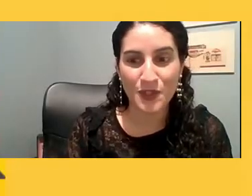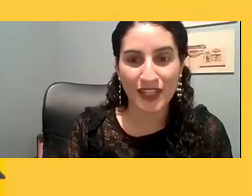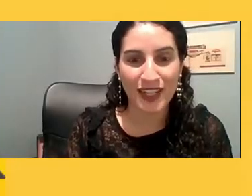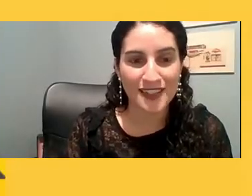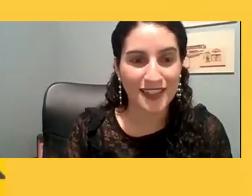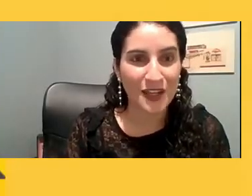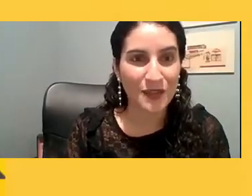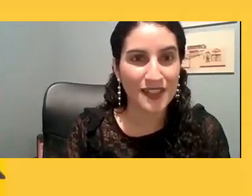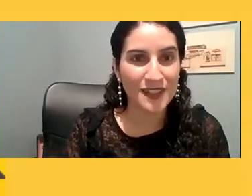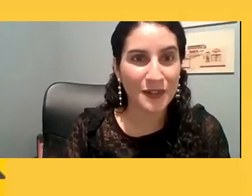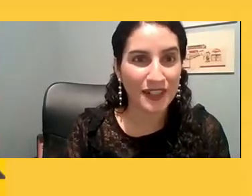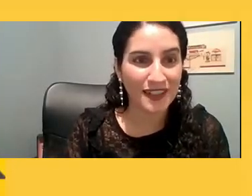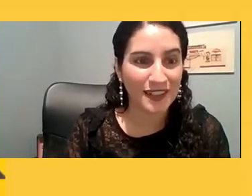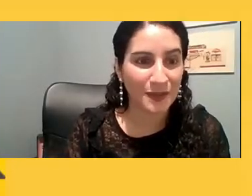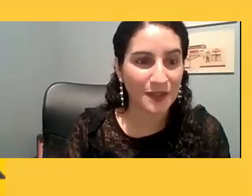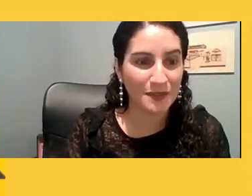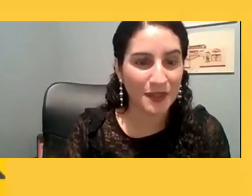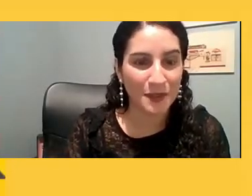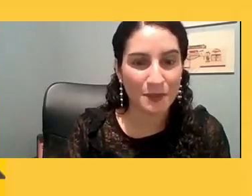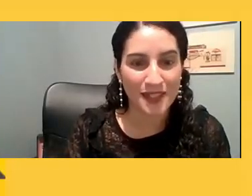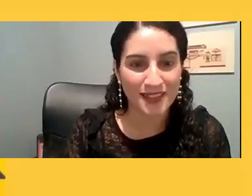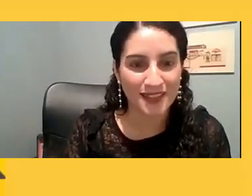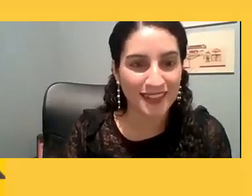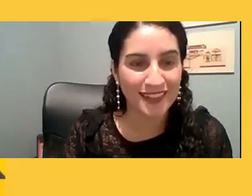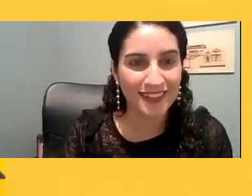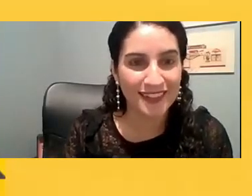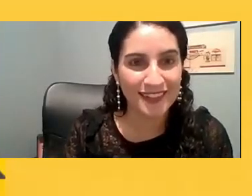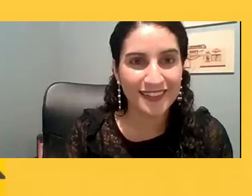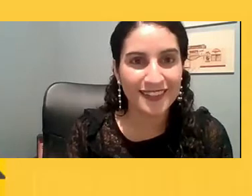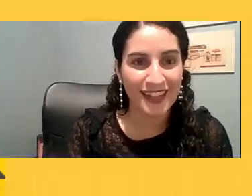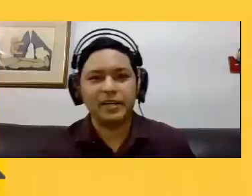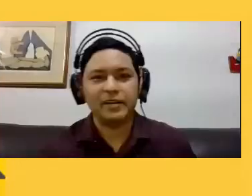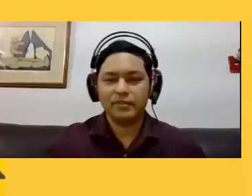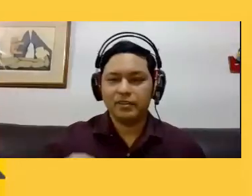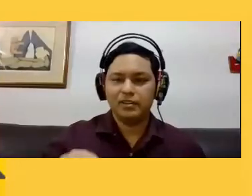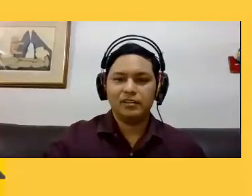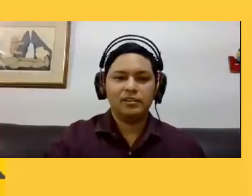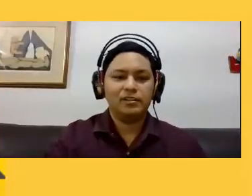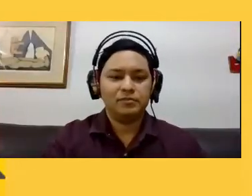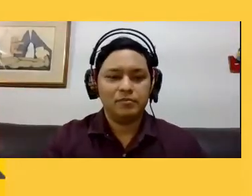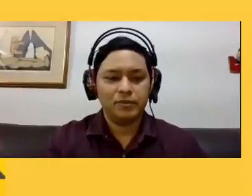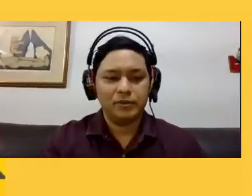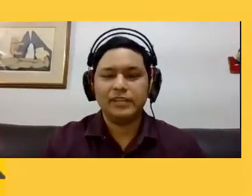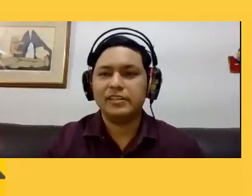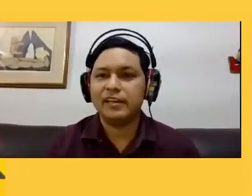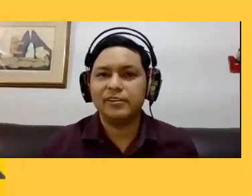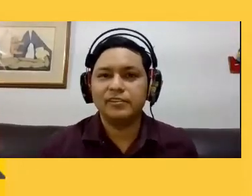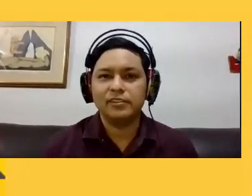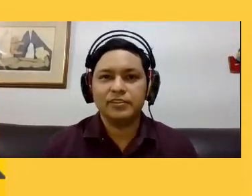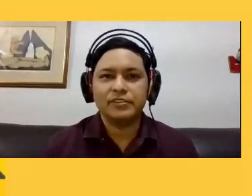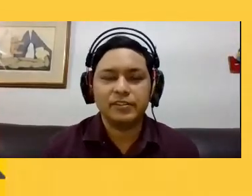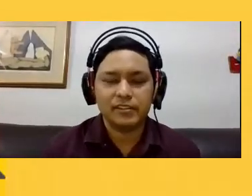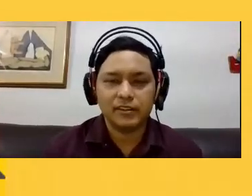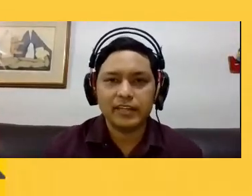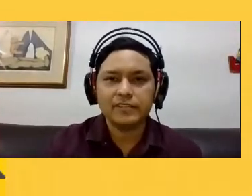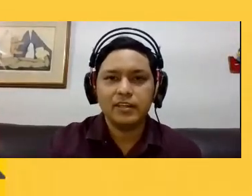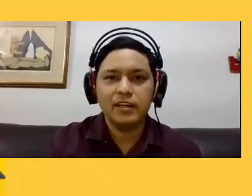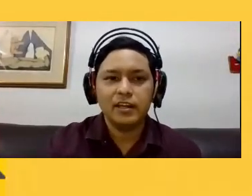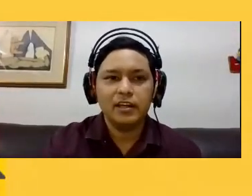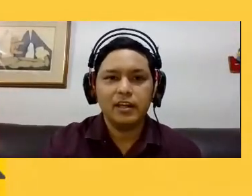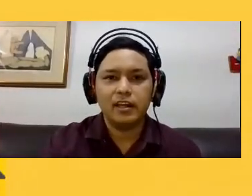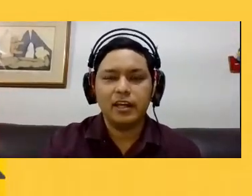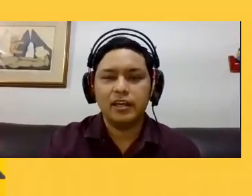Listo, muchas gracias. Ahora sí, Jorge, te doy pase. Gracias, Pilar. Bueno, buenas tardes con todos y con